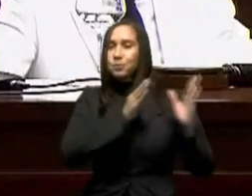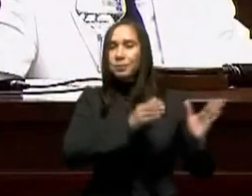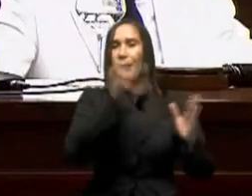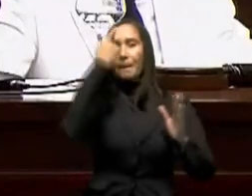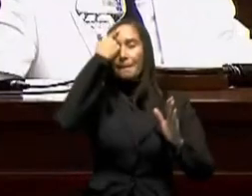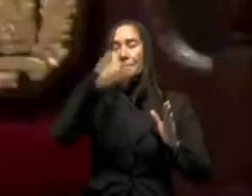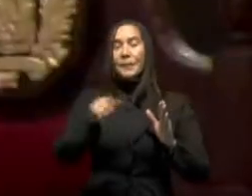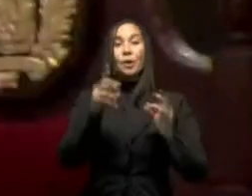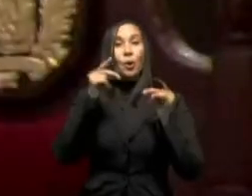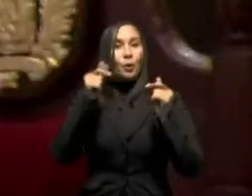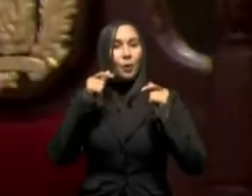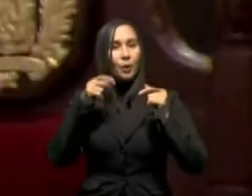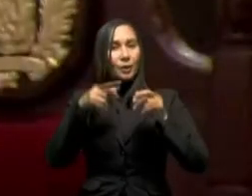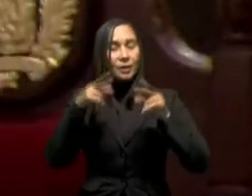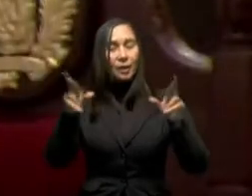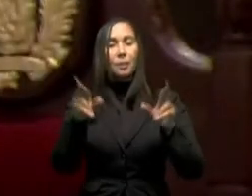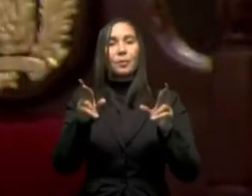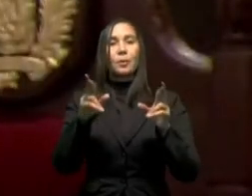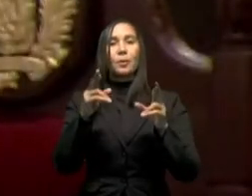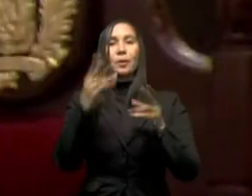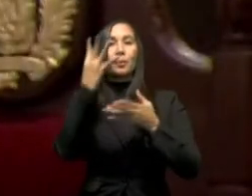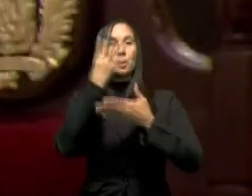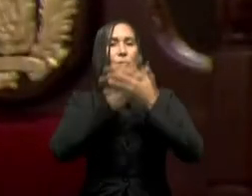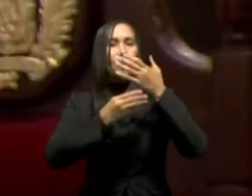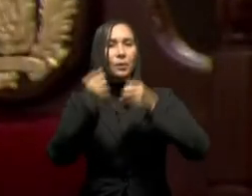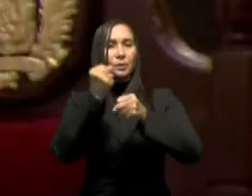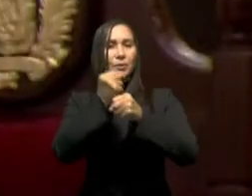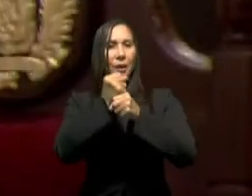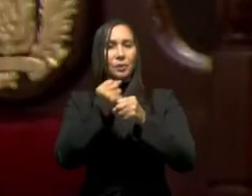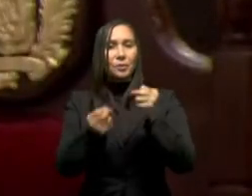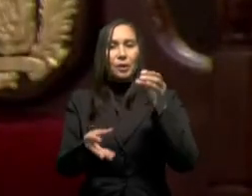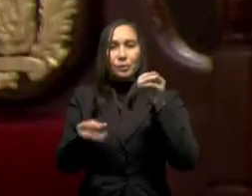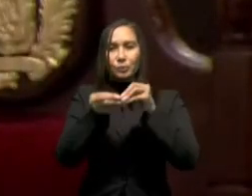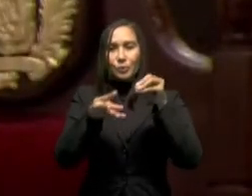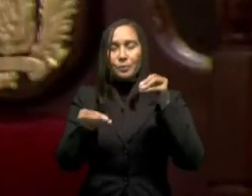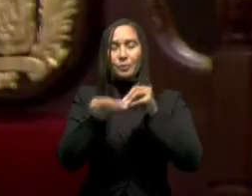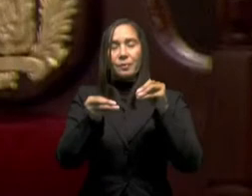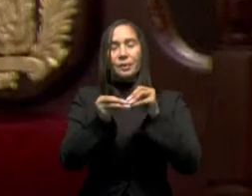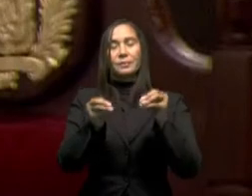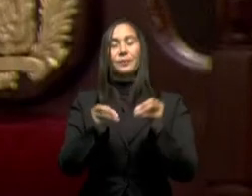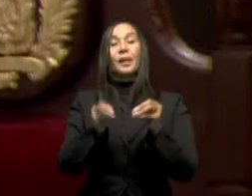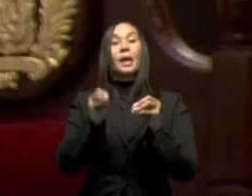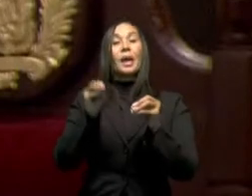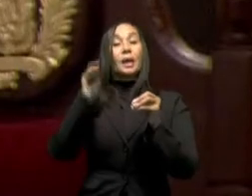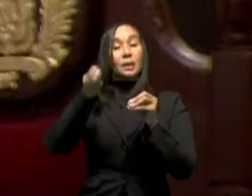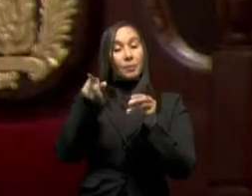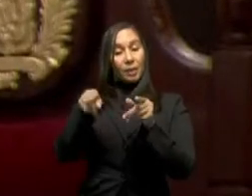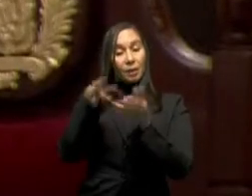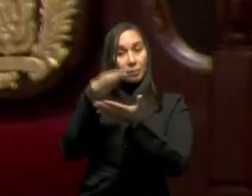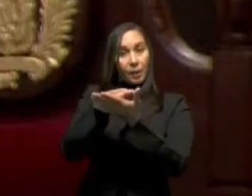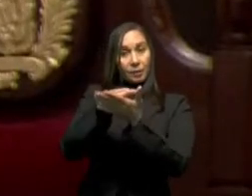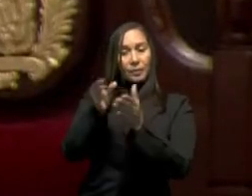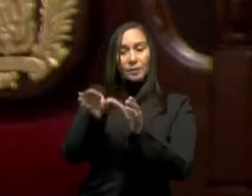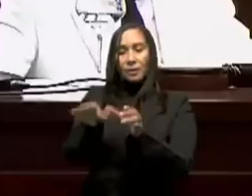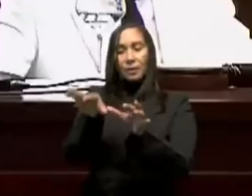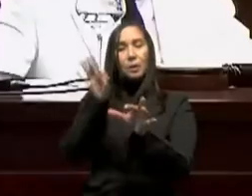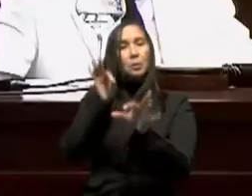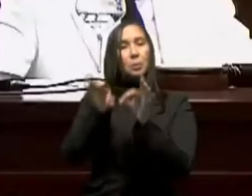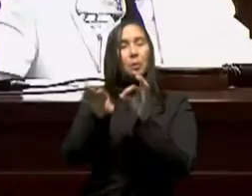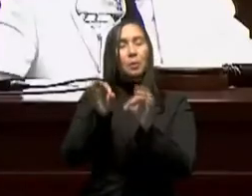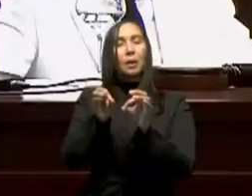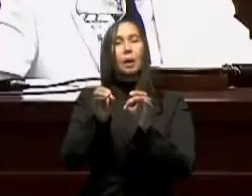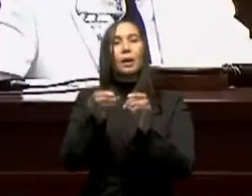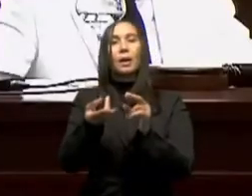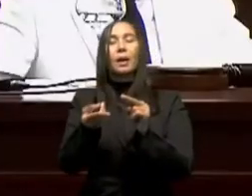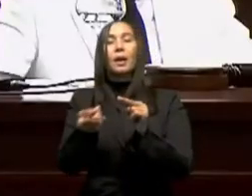pero acelerada para los próximos años. Y dedicaremos también parte de los recursos que vamos a obtener